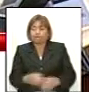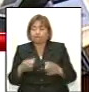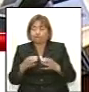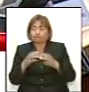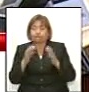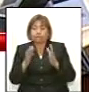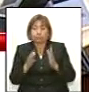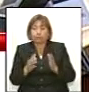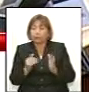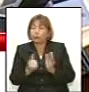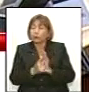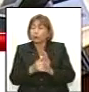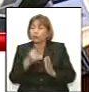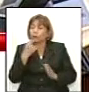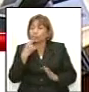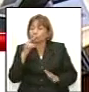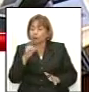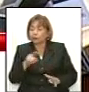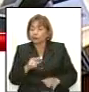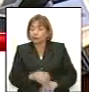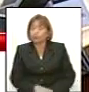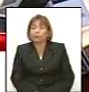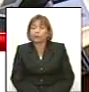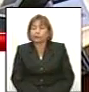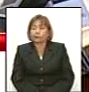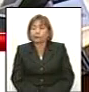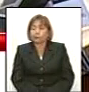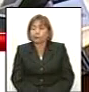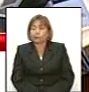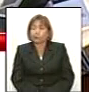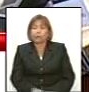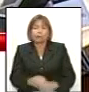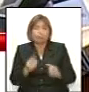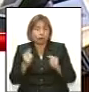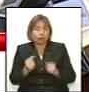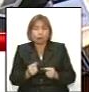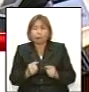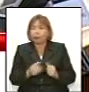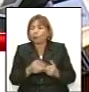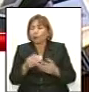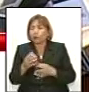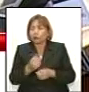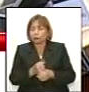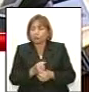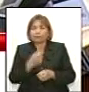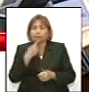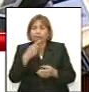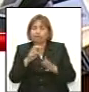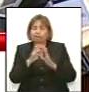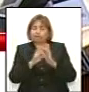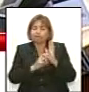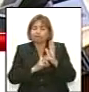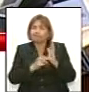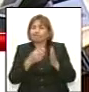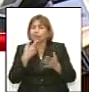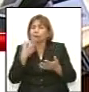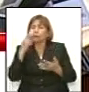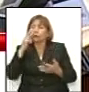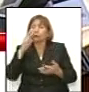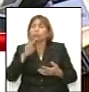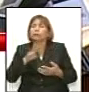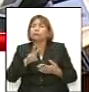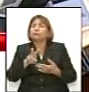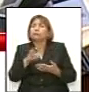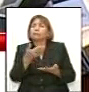que si hay algo que estamos tratando con mucha decisión en el proyecto es de justamente visibilizar a